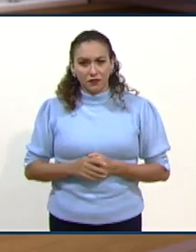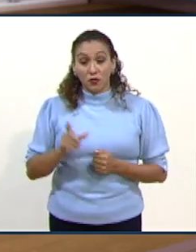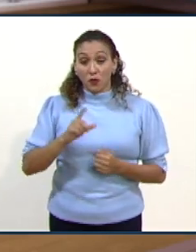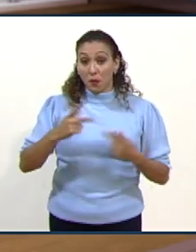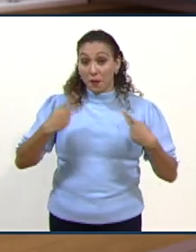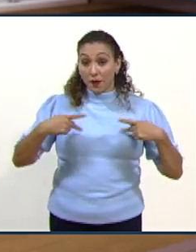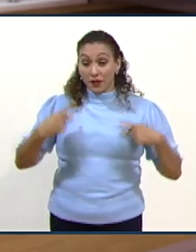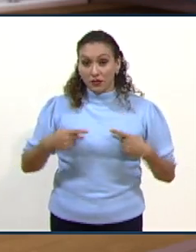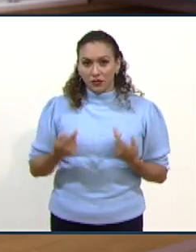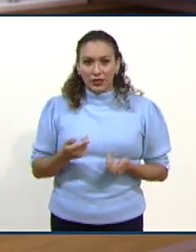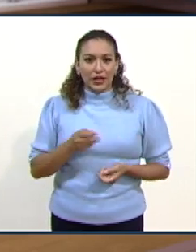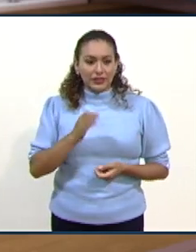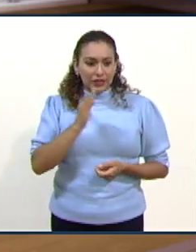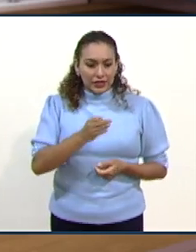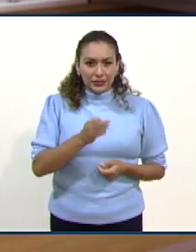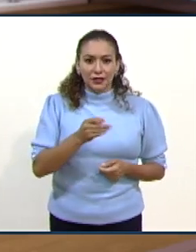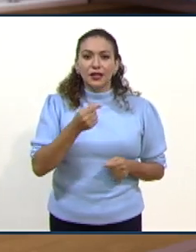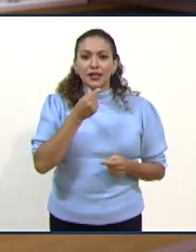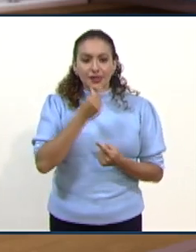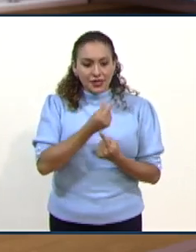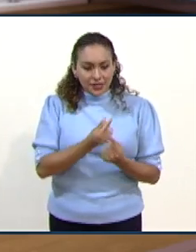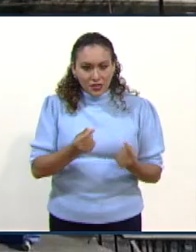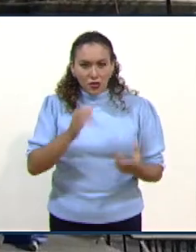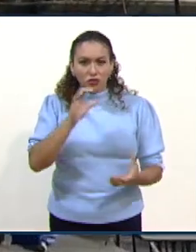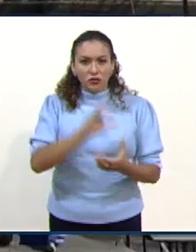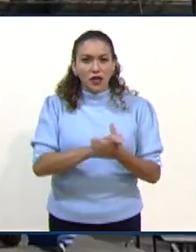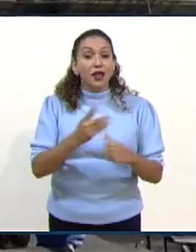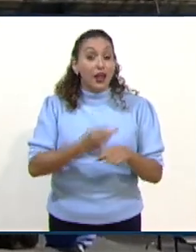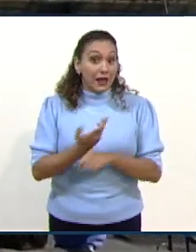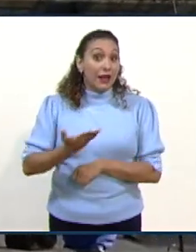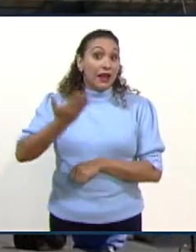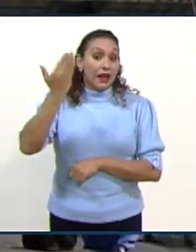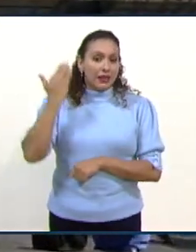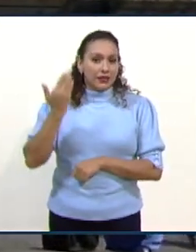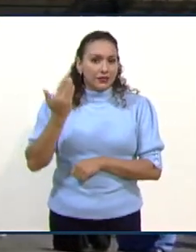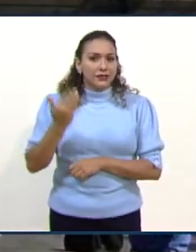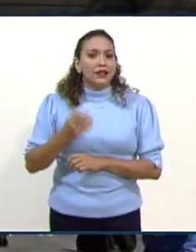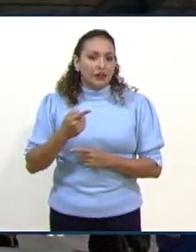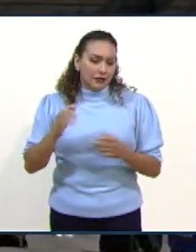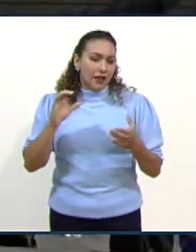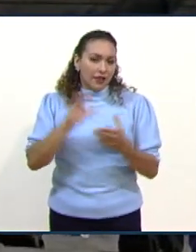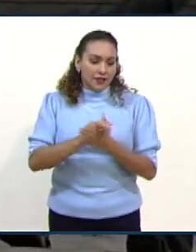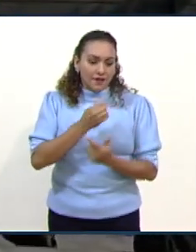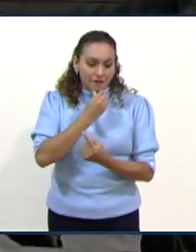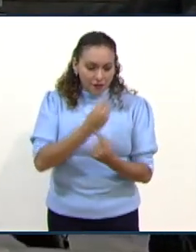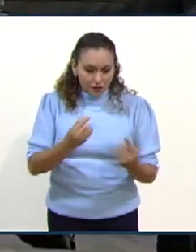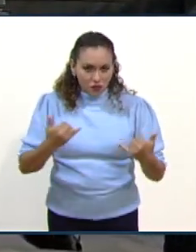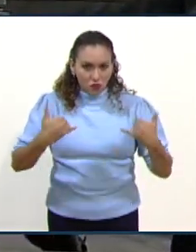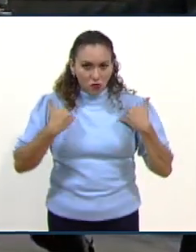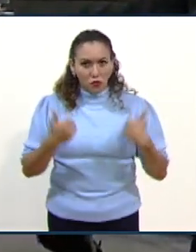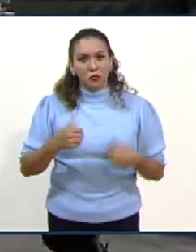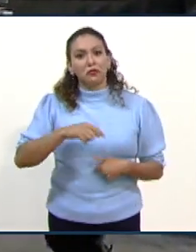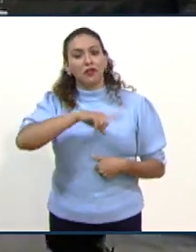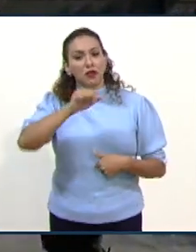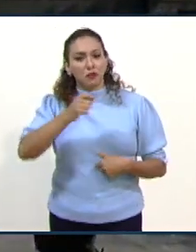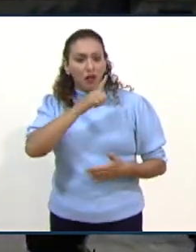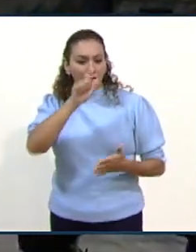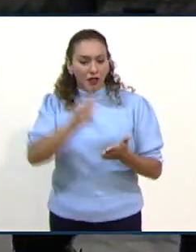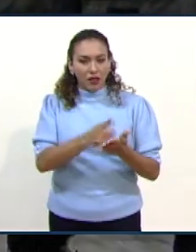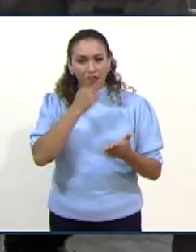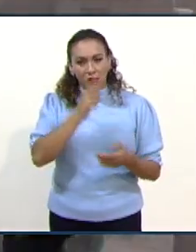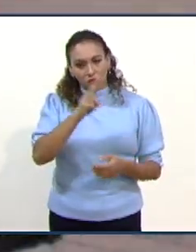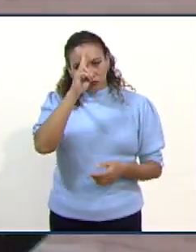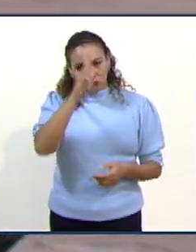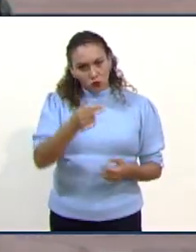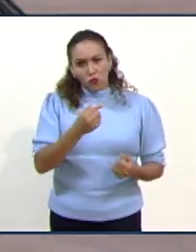matrimonio infantil, se protegieron los derechos de la infancia, en especial de las niñas y adolescentes. Recordó que la Constitución